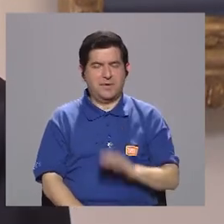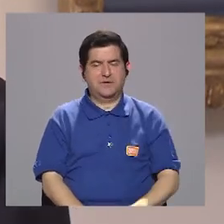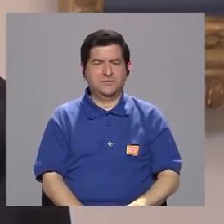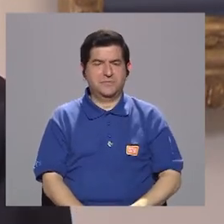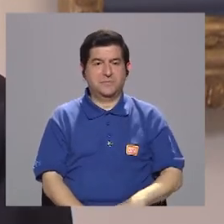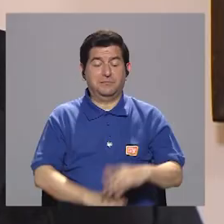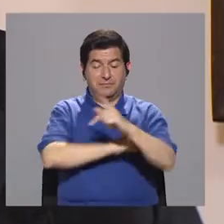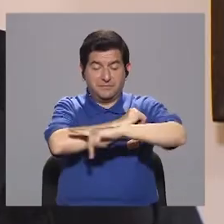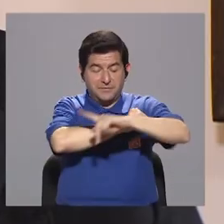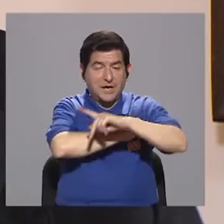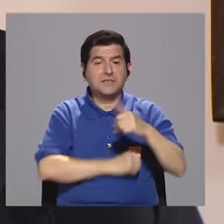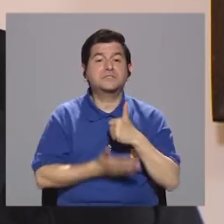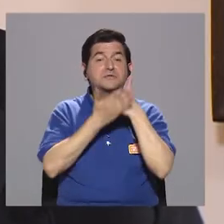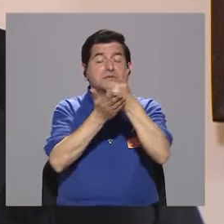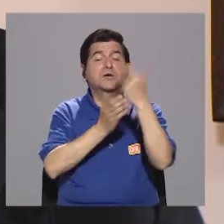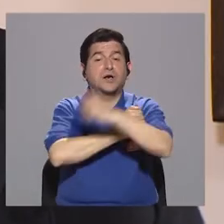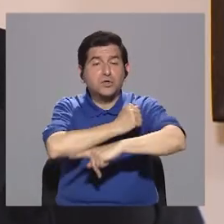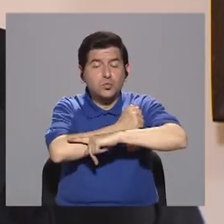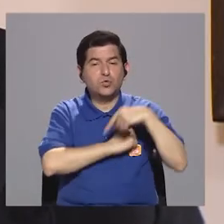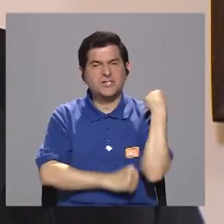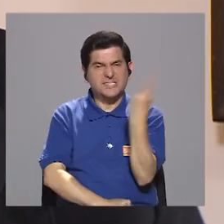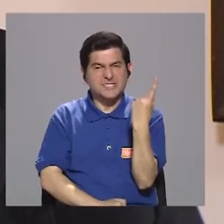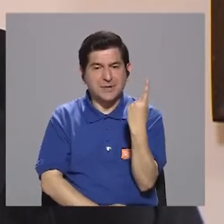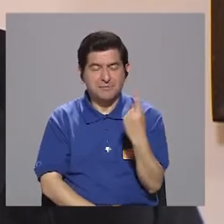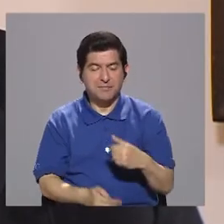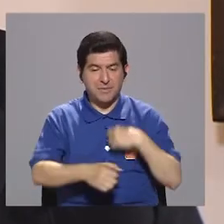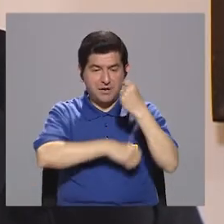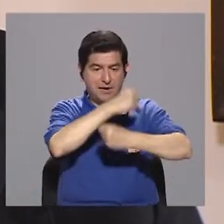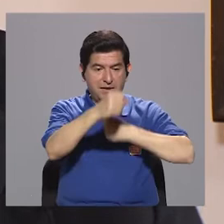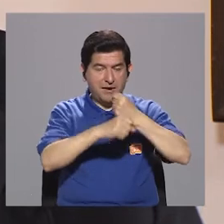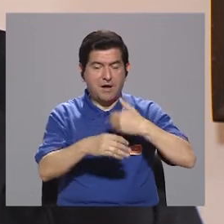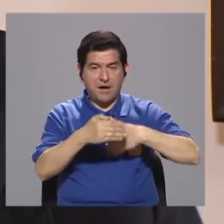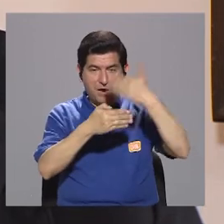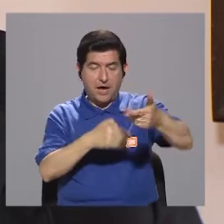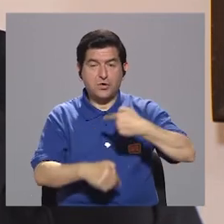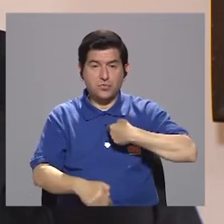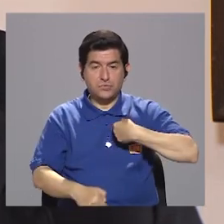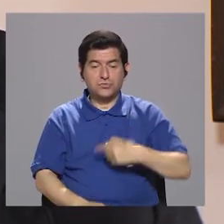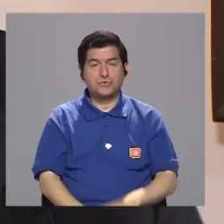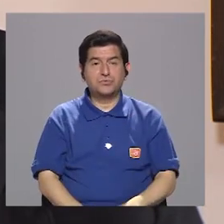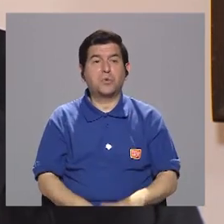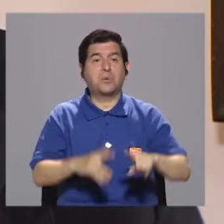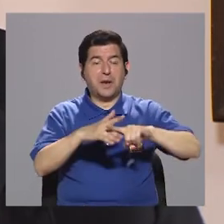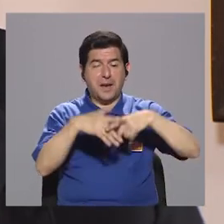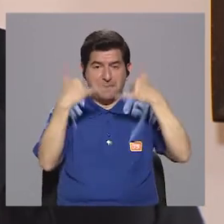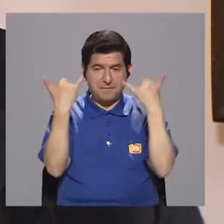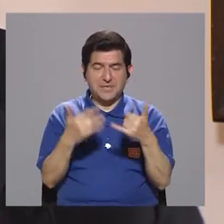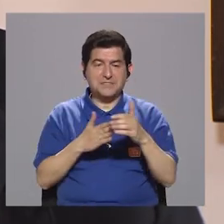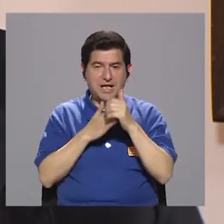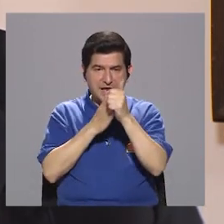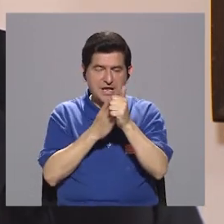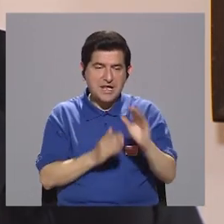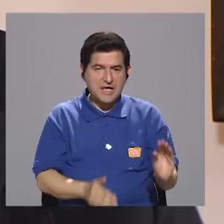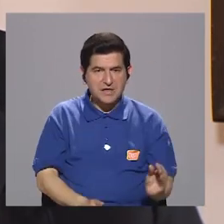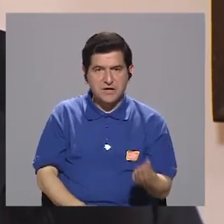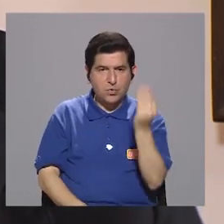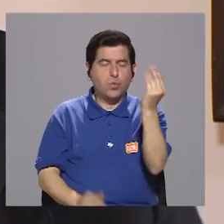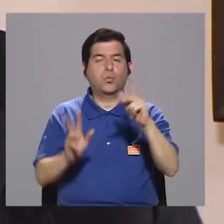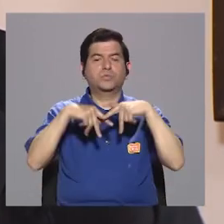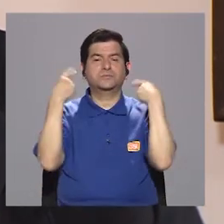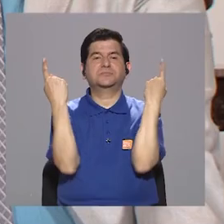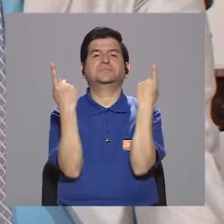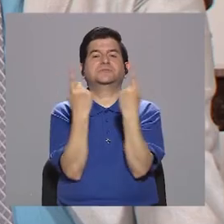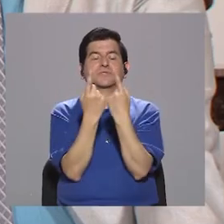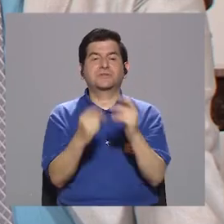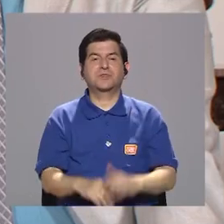país. Sin embargo, años después, cuando yo empecé ya como dirigente de la juventud del